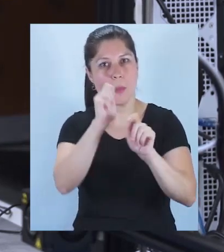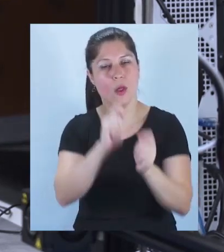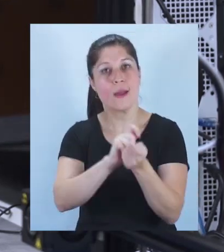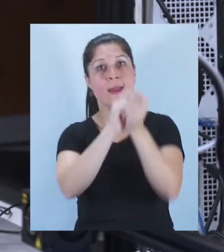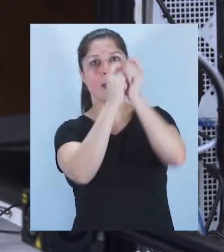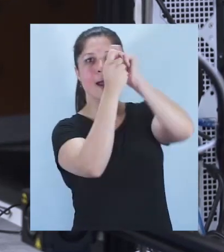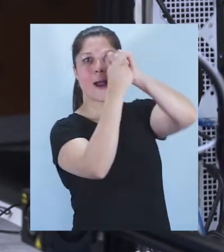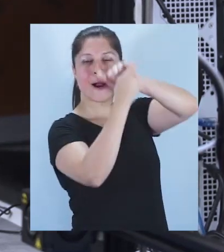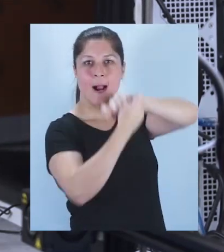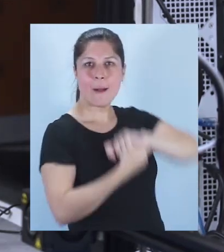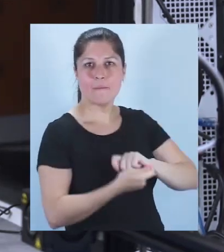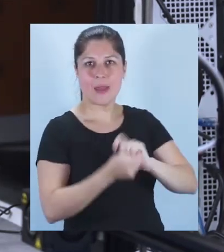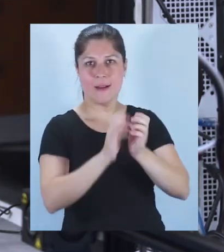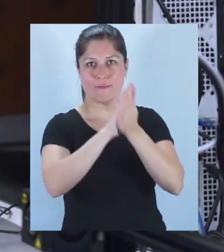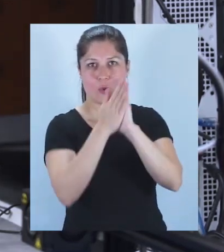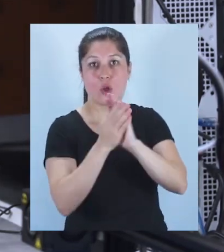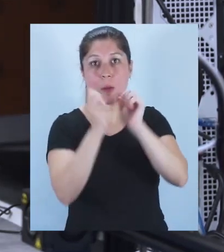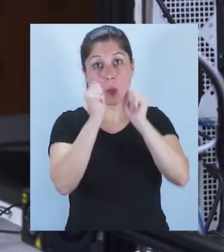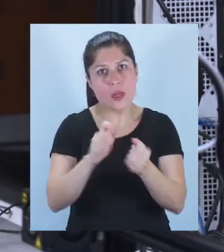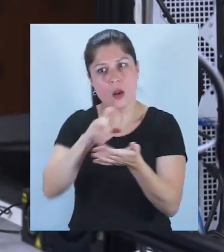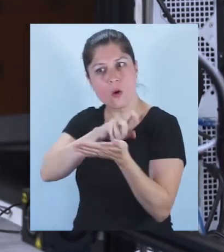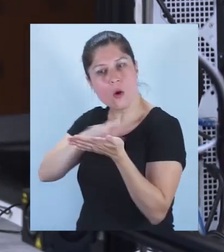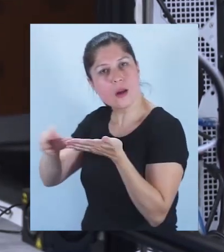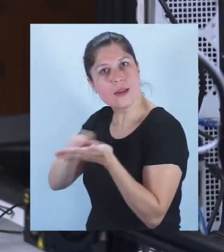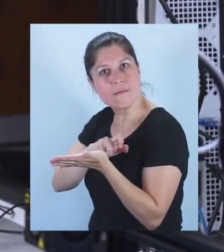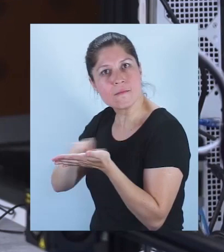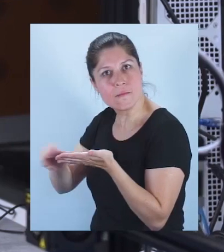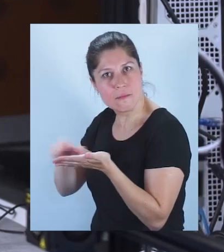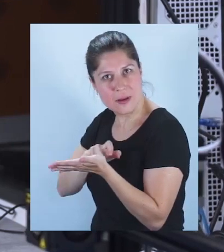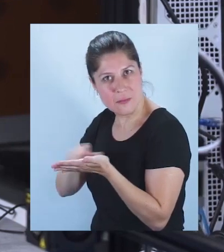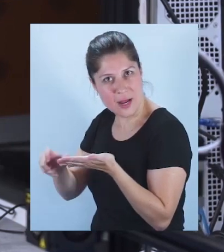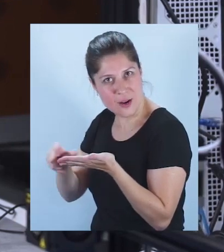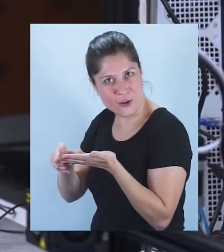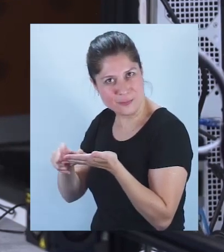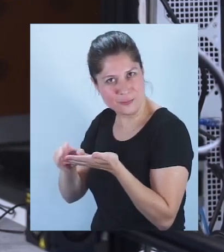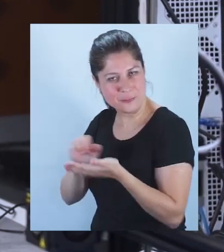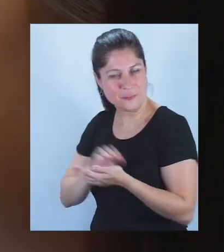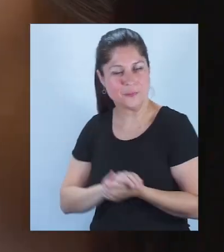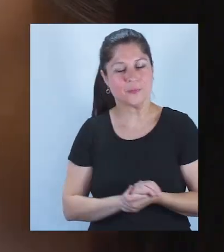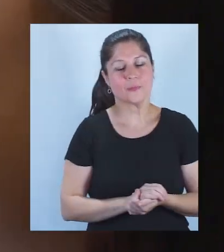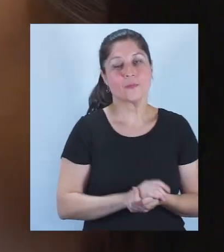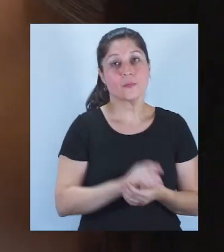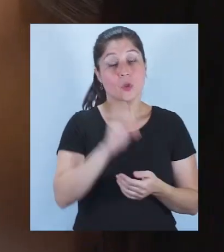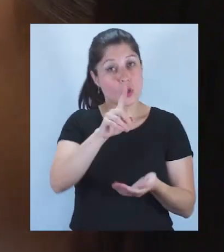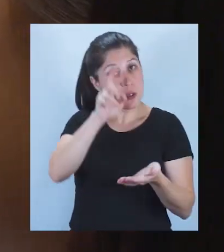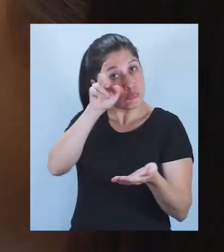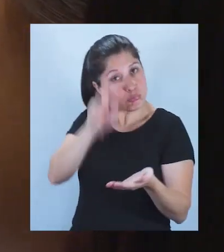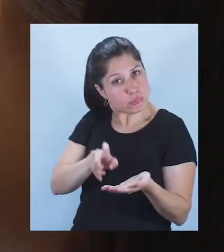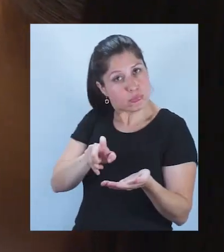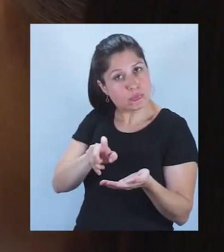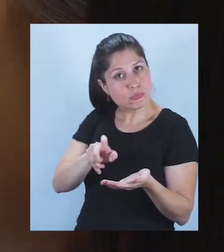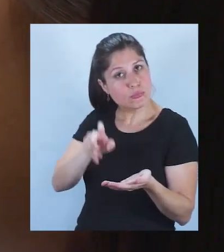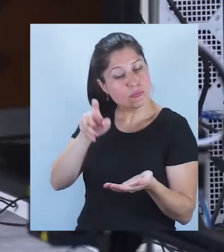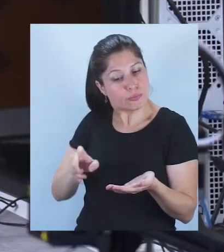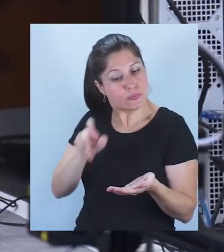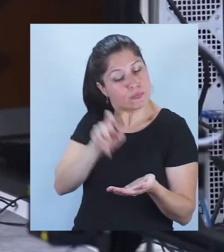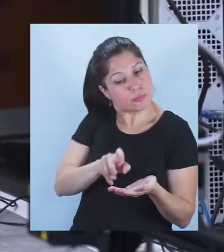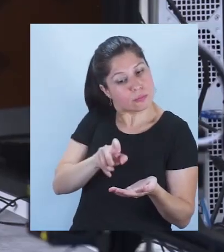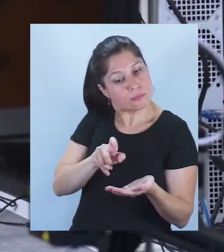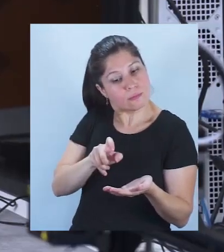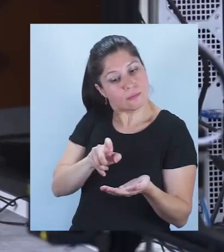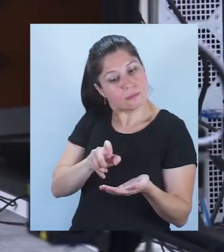convertir este diseño en un volumen para que la impresora pueda imprimir por las distintas capas. Entonces, vamos a apretar